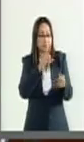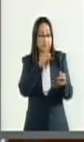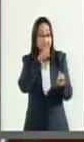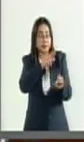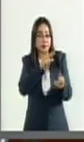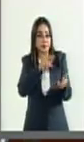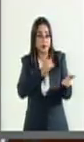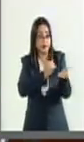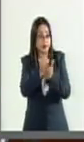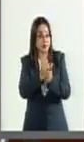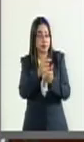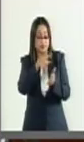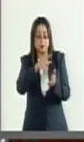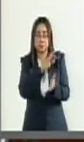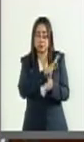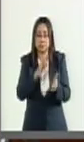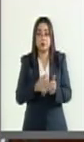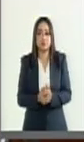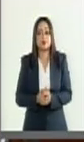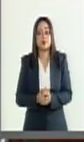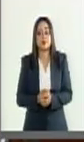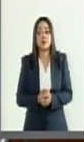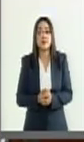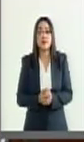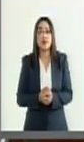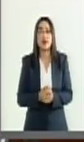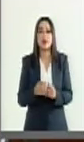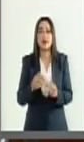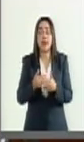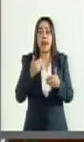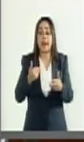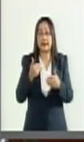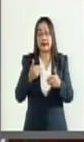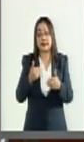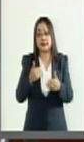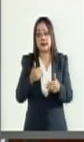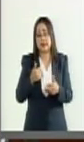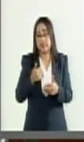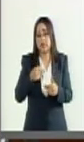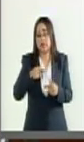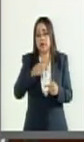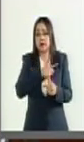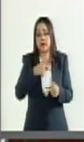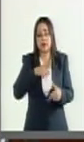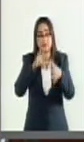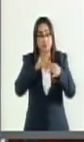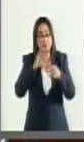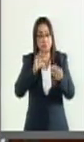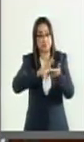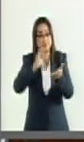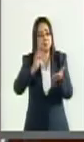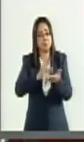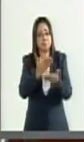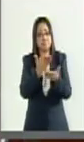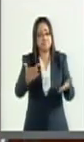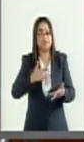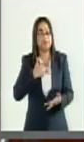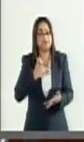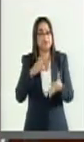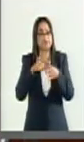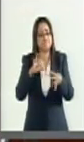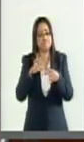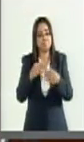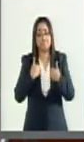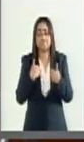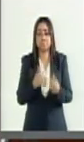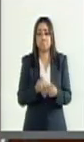resoluciones. Antes de concluir sobre este tema, quiero señalar y sobre todo reconocer la sensibilidad y agradecer también de manera